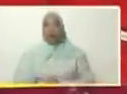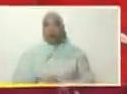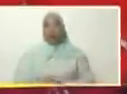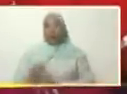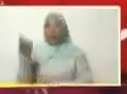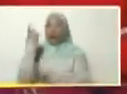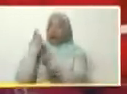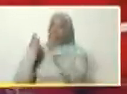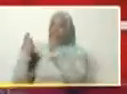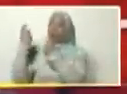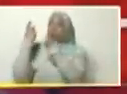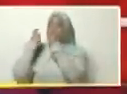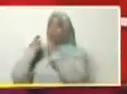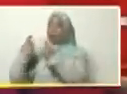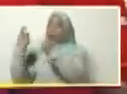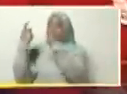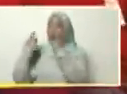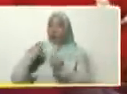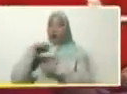Grandes enseñanzas nos daban